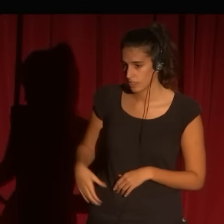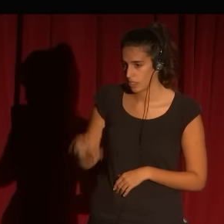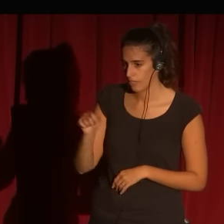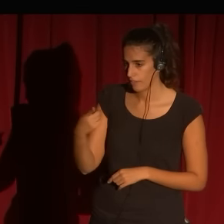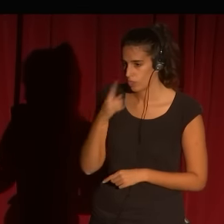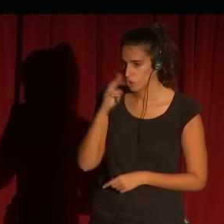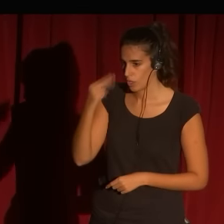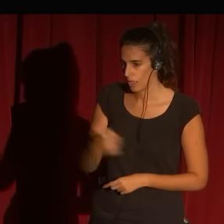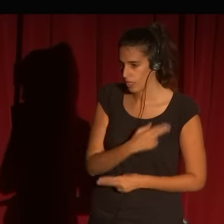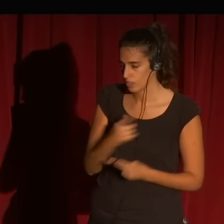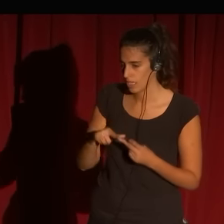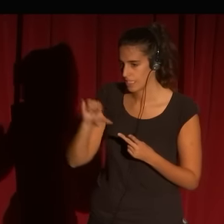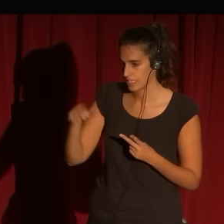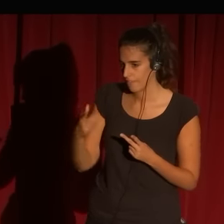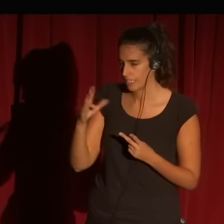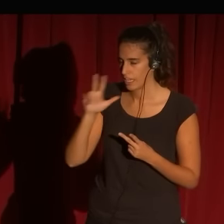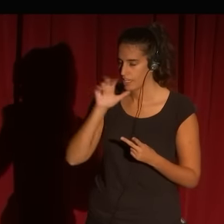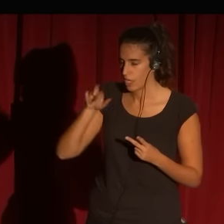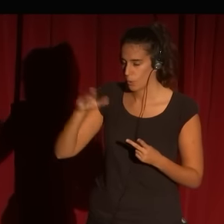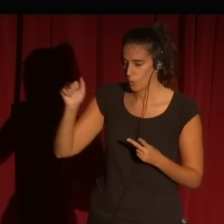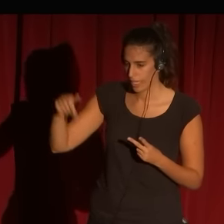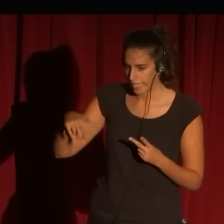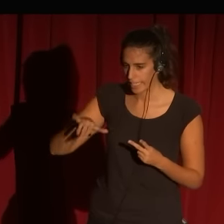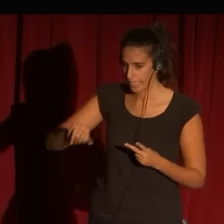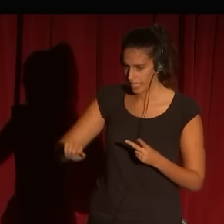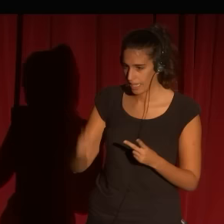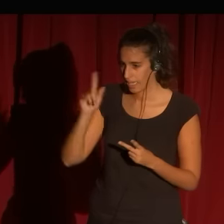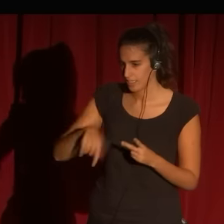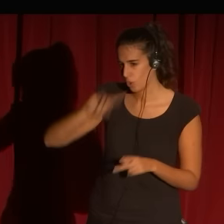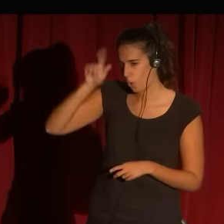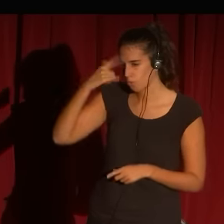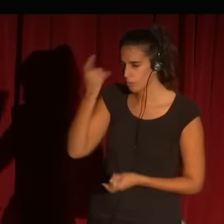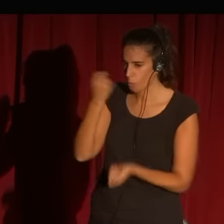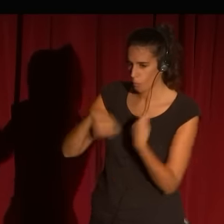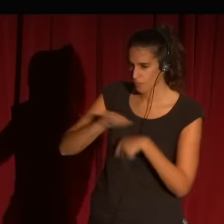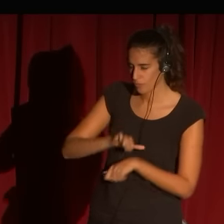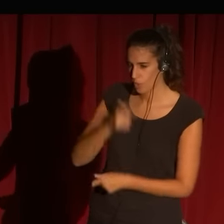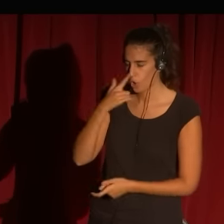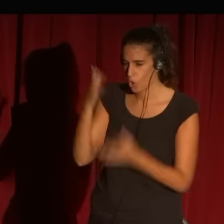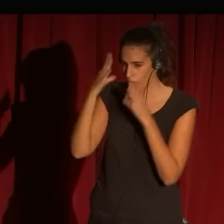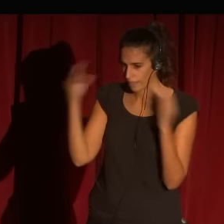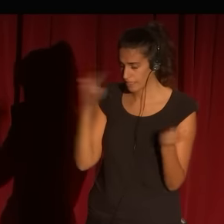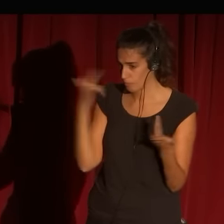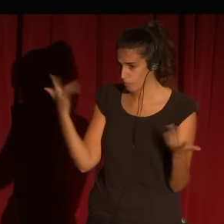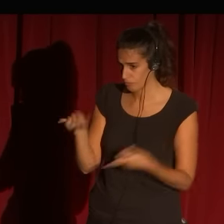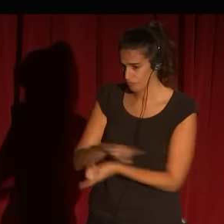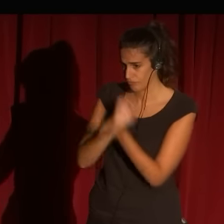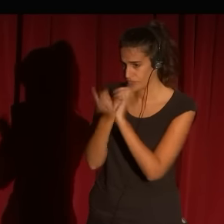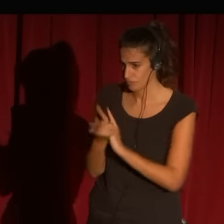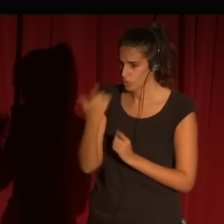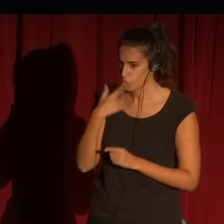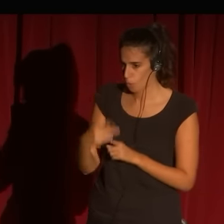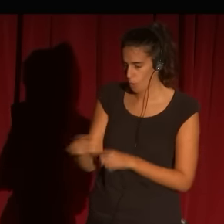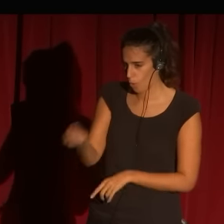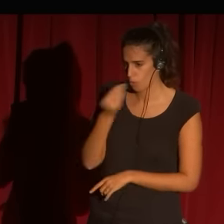Austria Isabel clar henia Herederos de este gusto de los salsburgo y no tanto a la cultura comercial holandesa que muy pronto los va a convertir en un objeto de